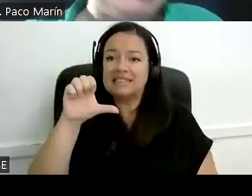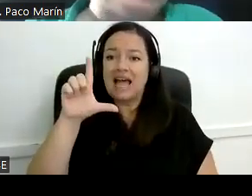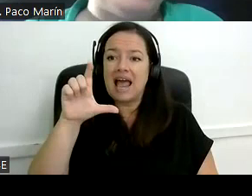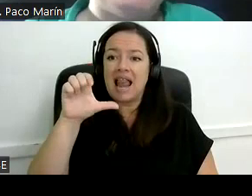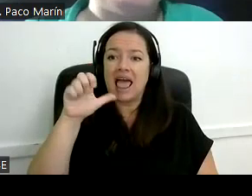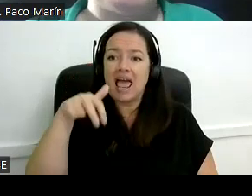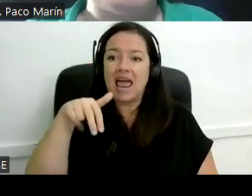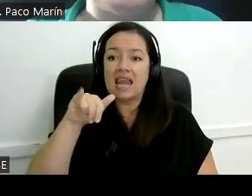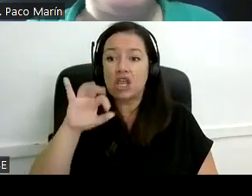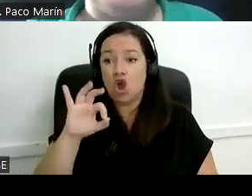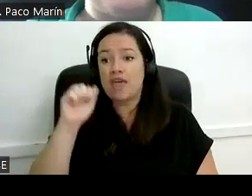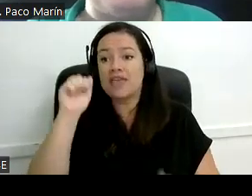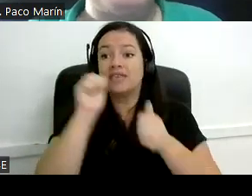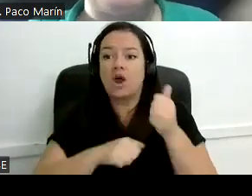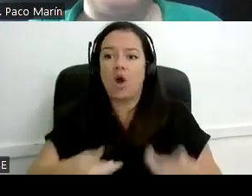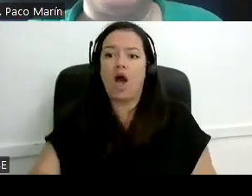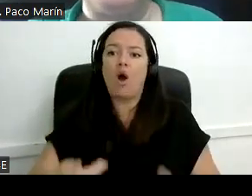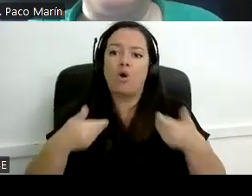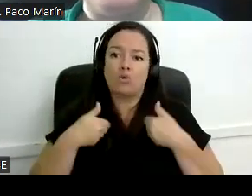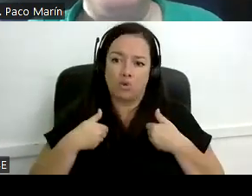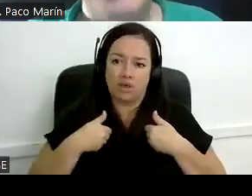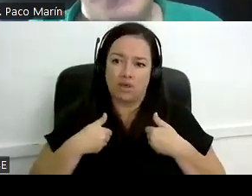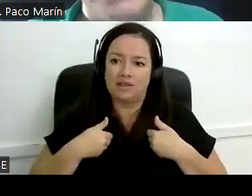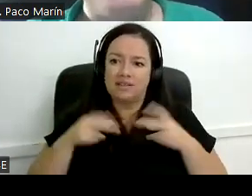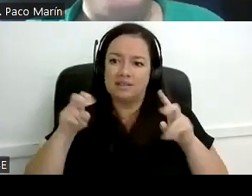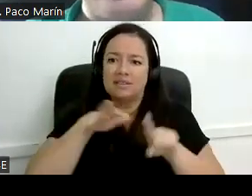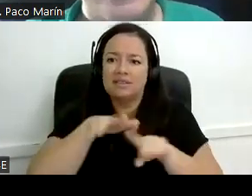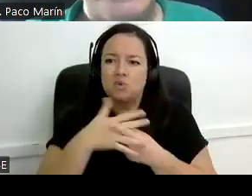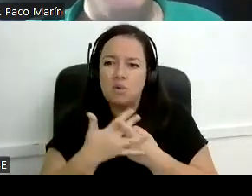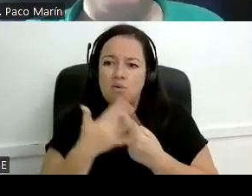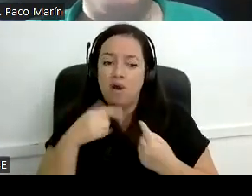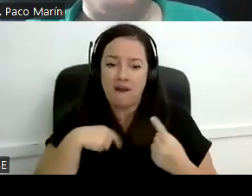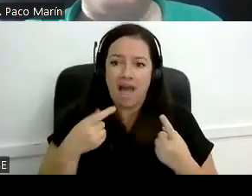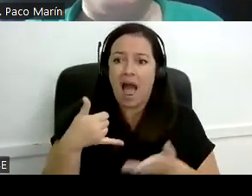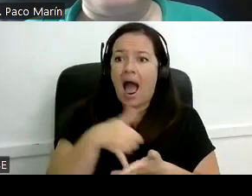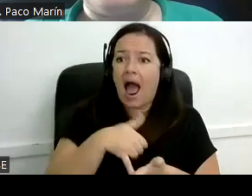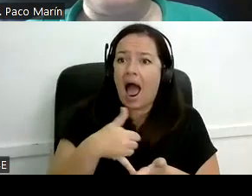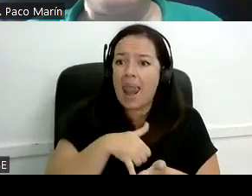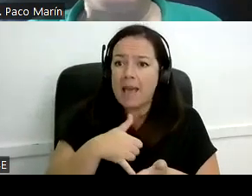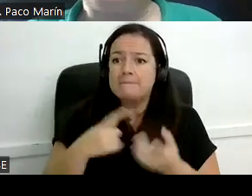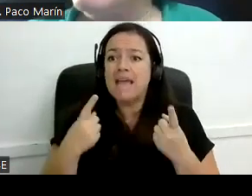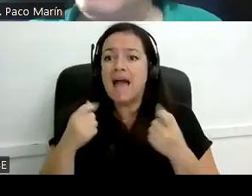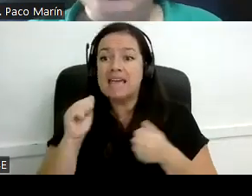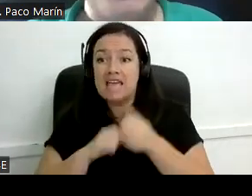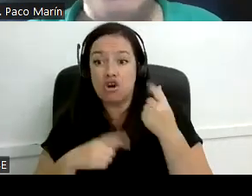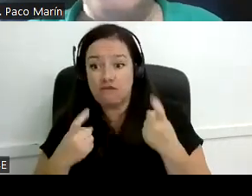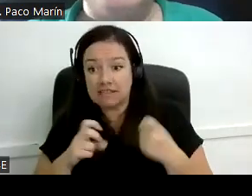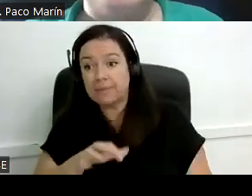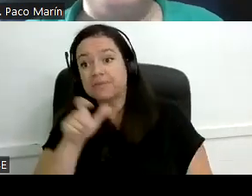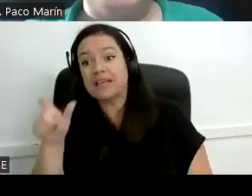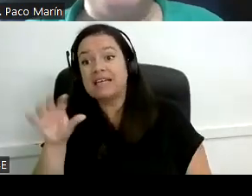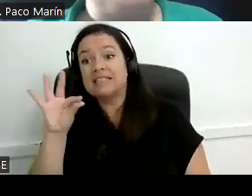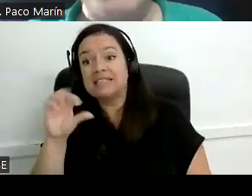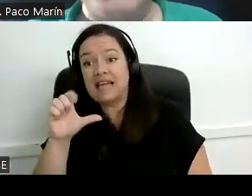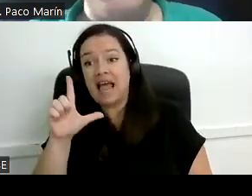casos, el hierro nos puede venir bien, sobre todo, como sabéis, en situaciones de carencia, en anemias por falta de hierro, y el selenio